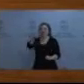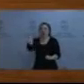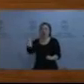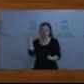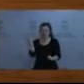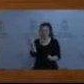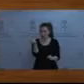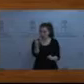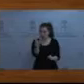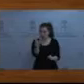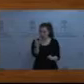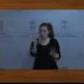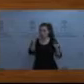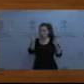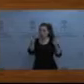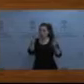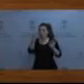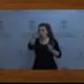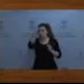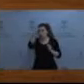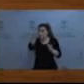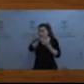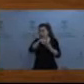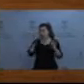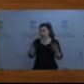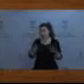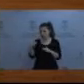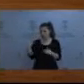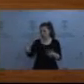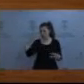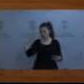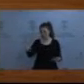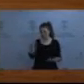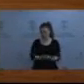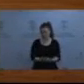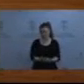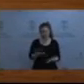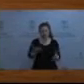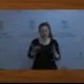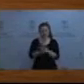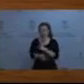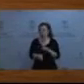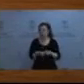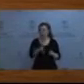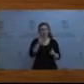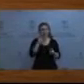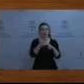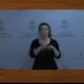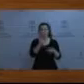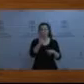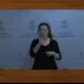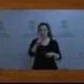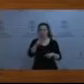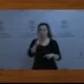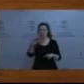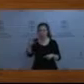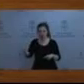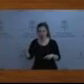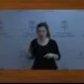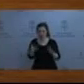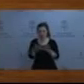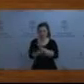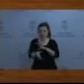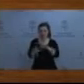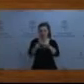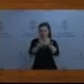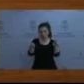menos desde el 2008, tanto ACEN como Cruz Roja, como CEAR, son las mismas